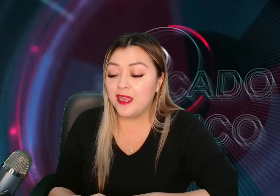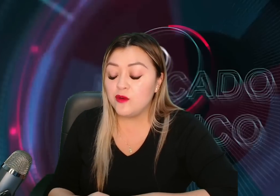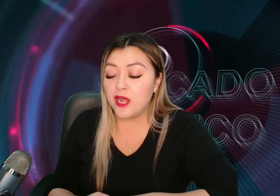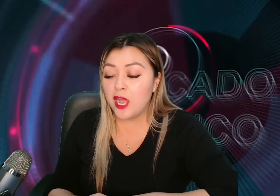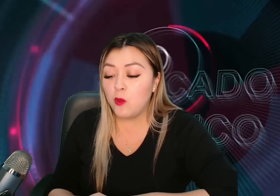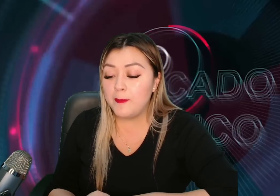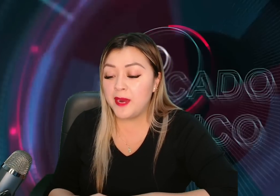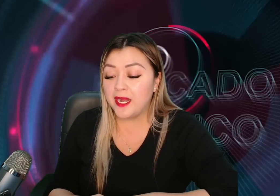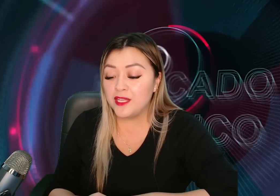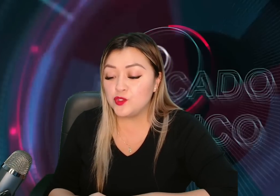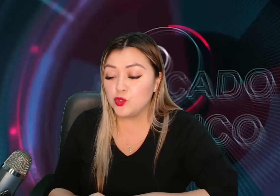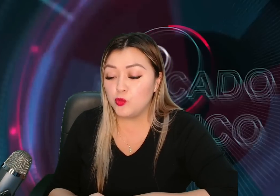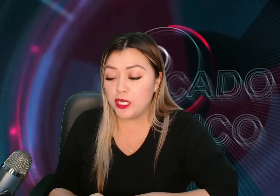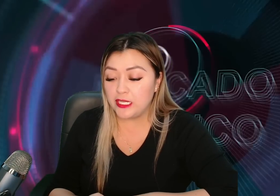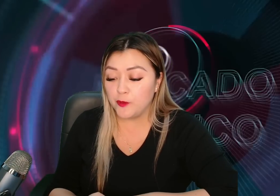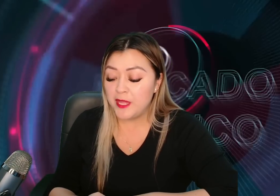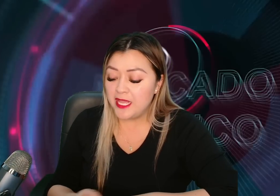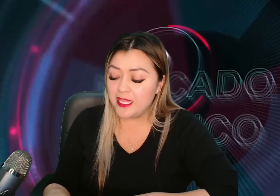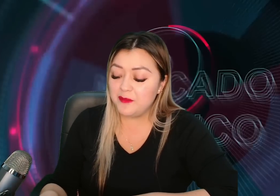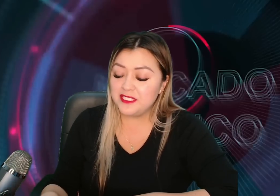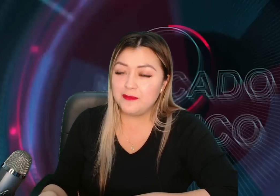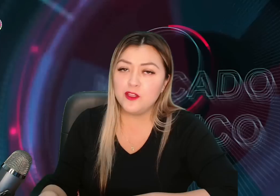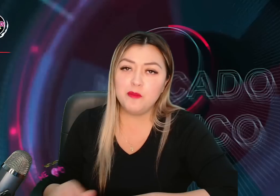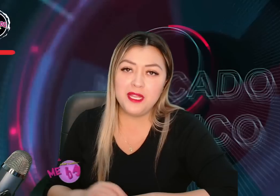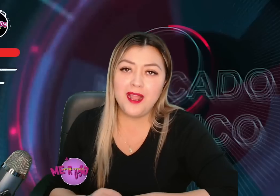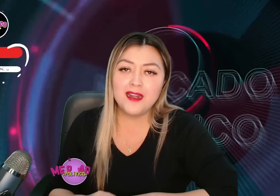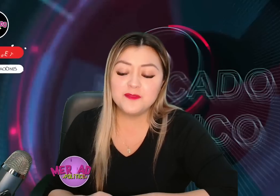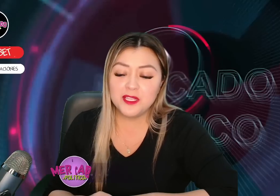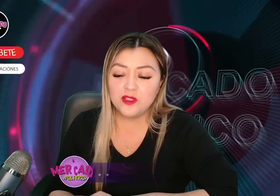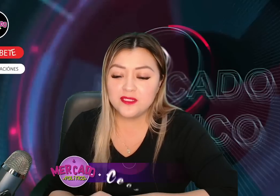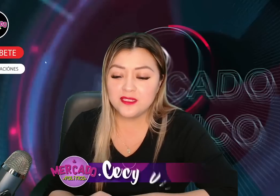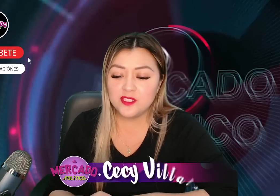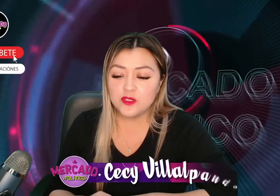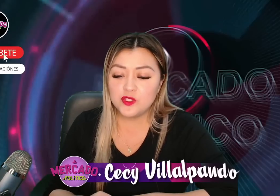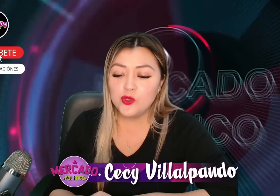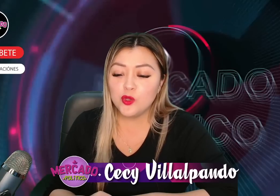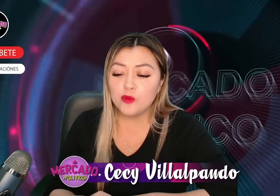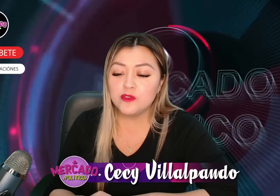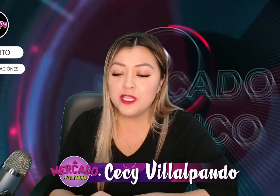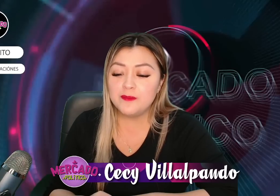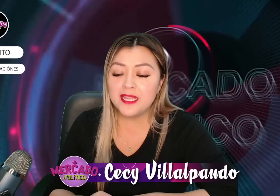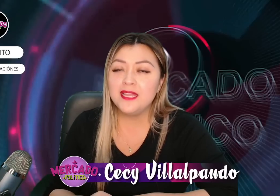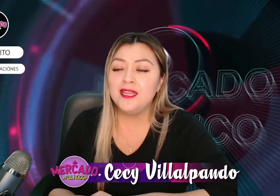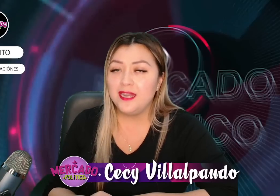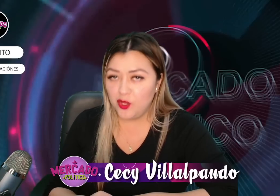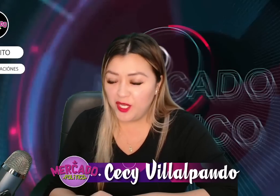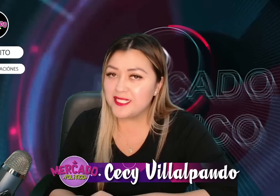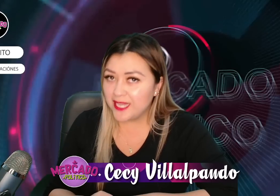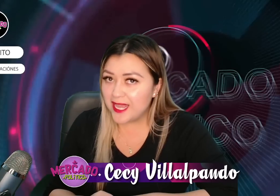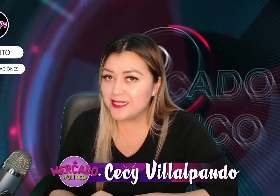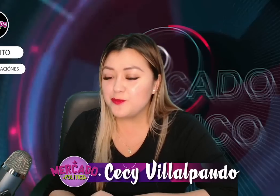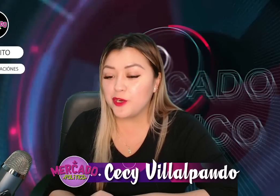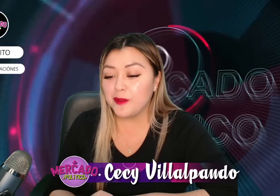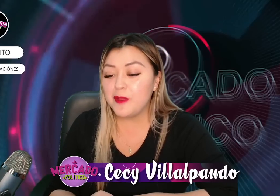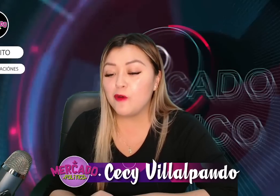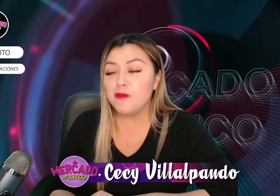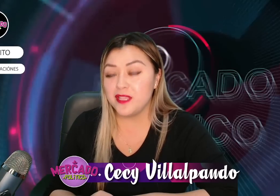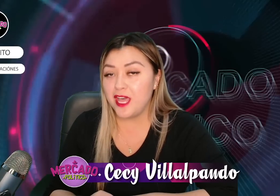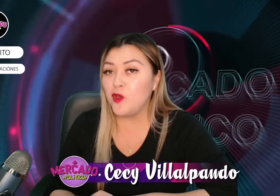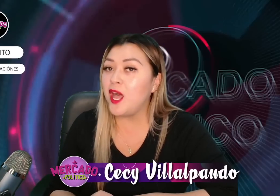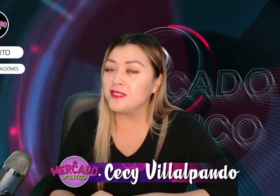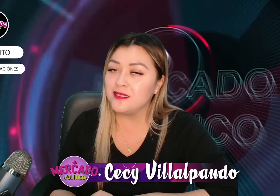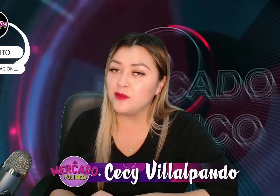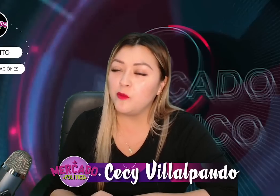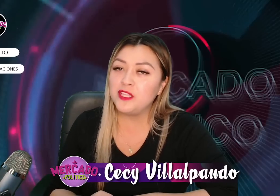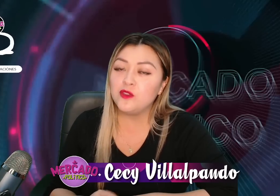jalaron agua para su molino Déjenme saber qué opina al respecto de esta situación yo como siempre le doy las gracias por haberme